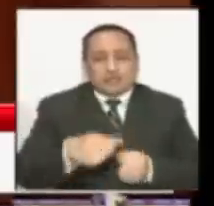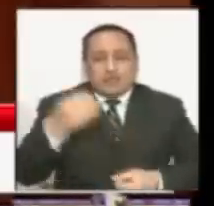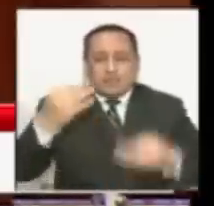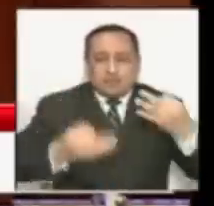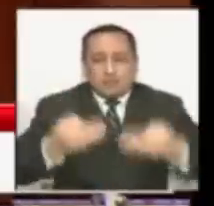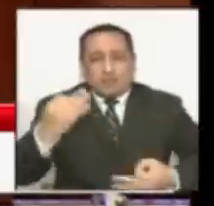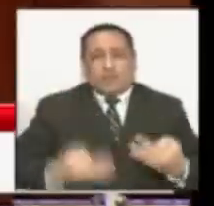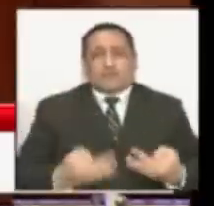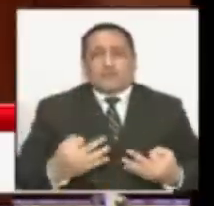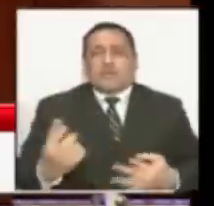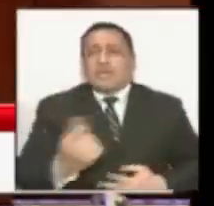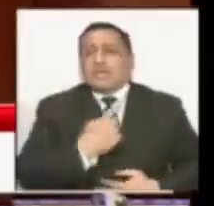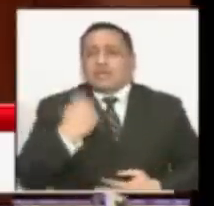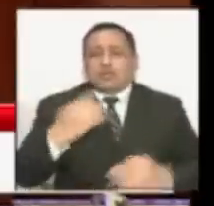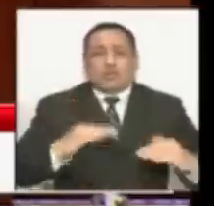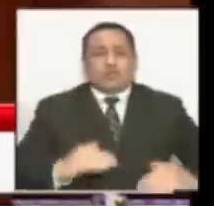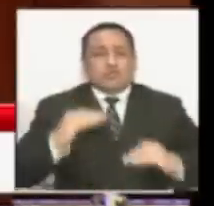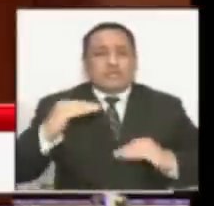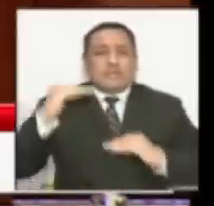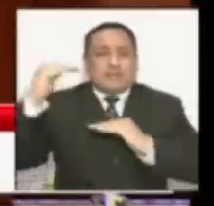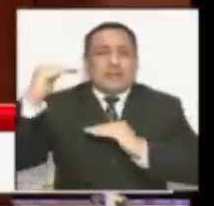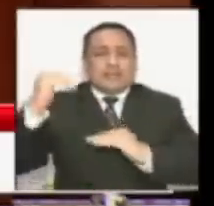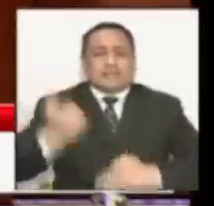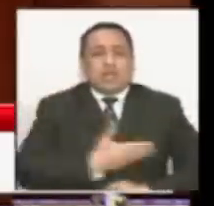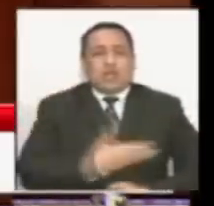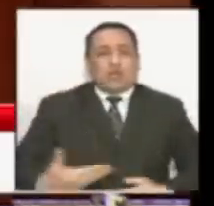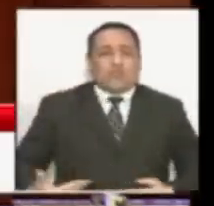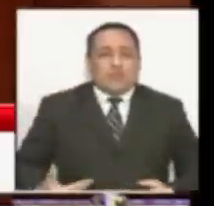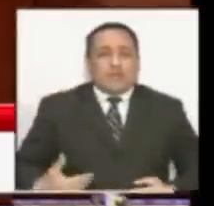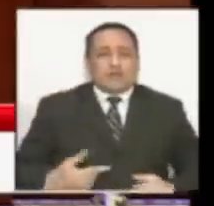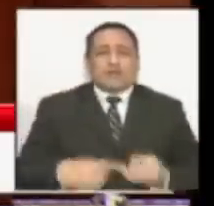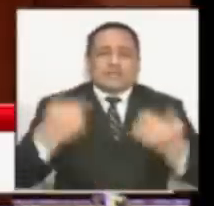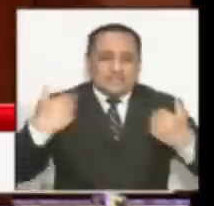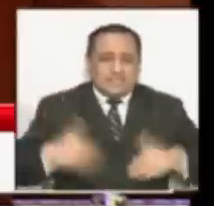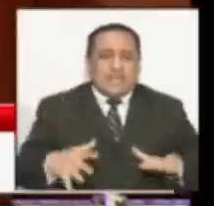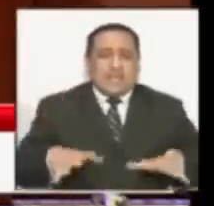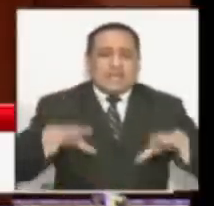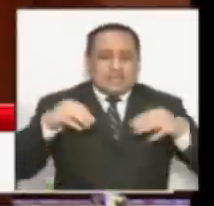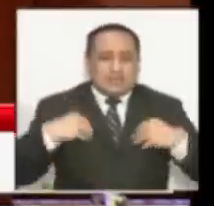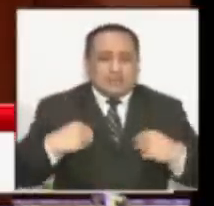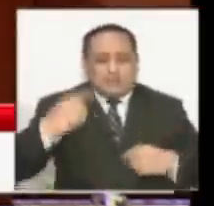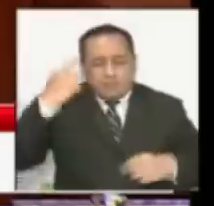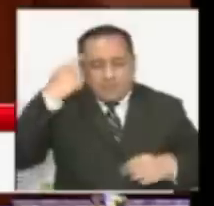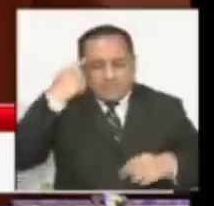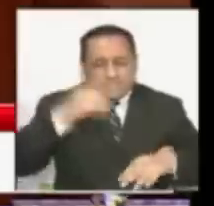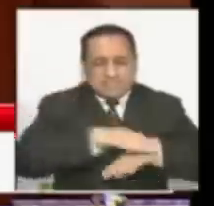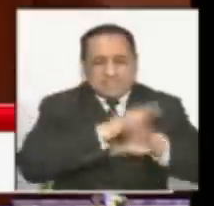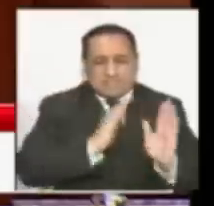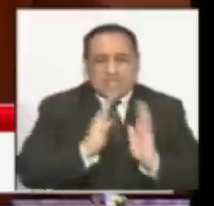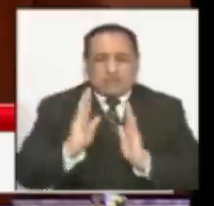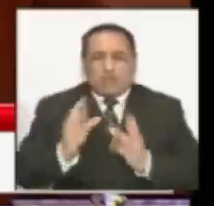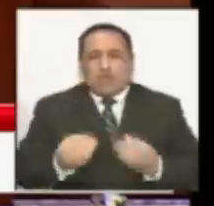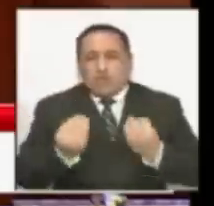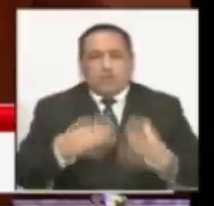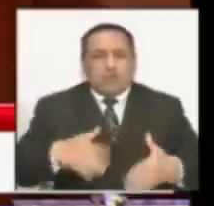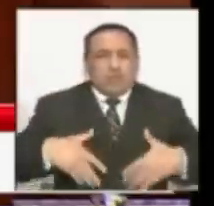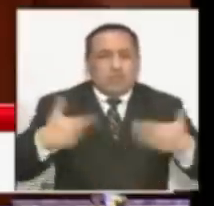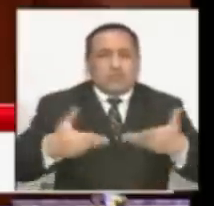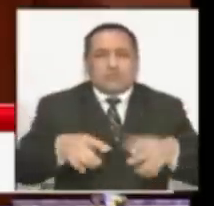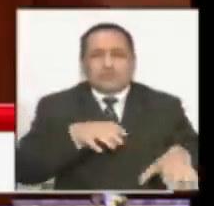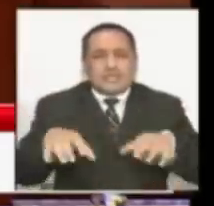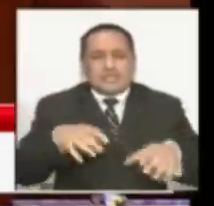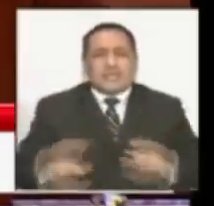presupuestal en todos los niveles de gobierno. Estamos desde ya ideando qué mecanismos podemos